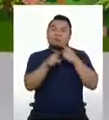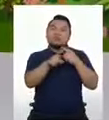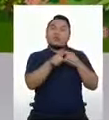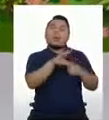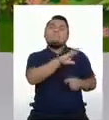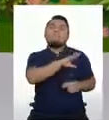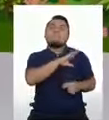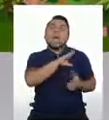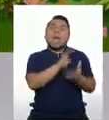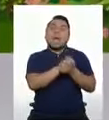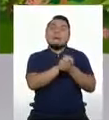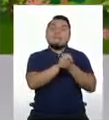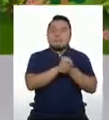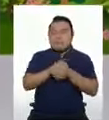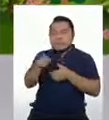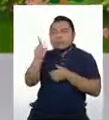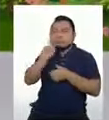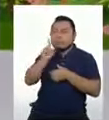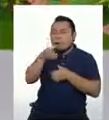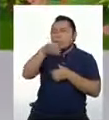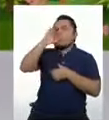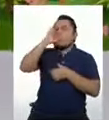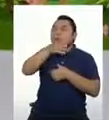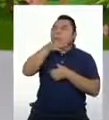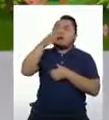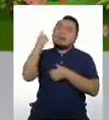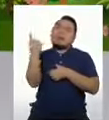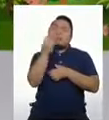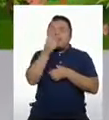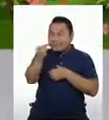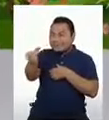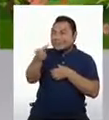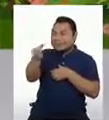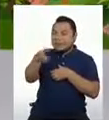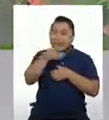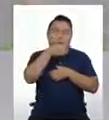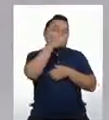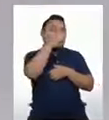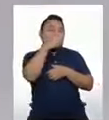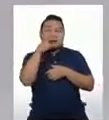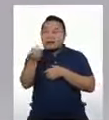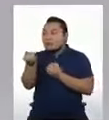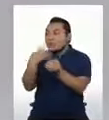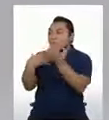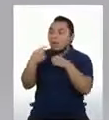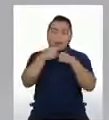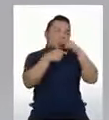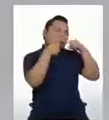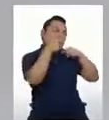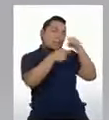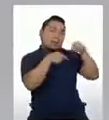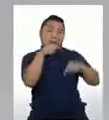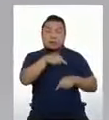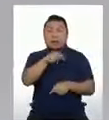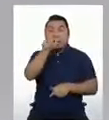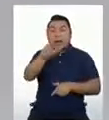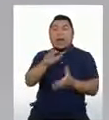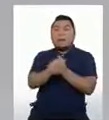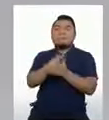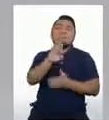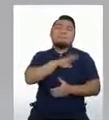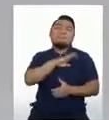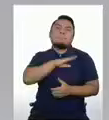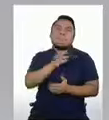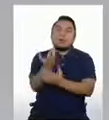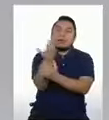amigo engañó al hombre emborrachándolo para que revelara dichoso secreto. El mal amigo quiso robarse